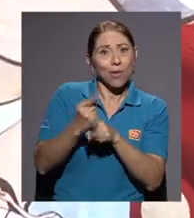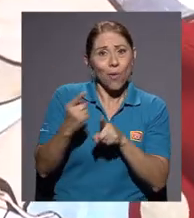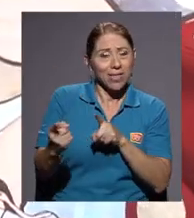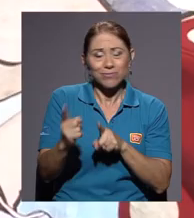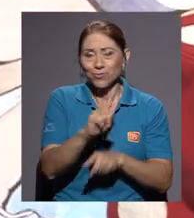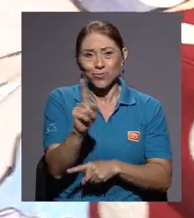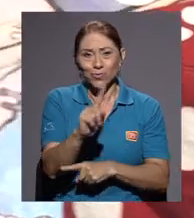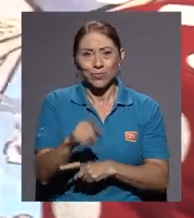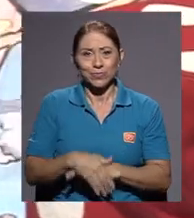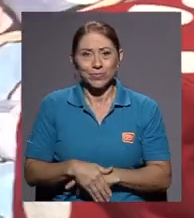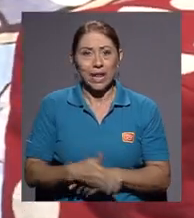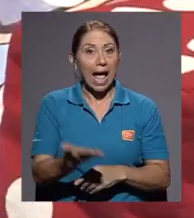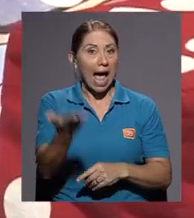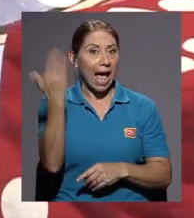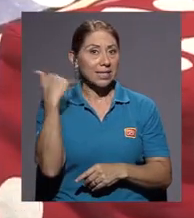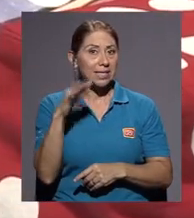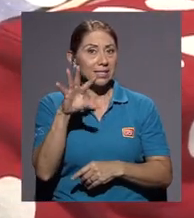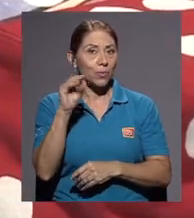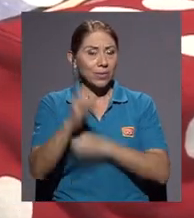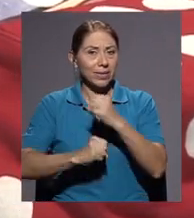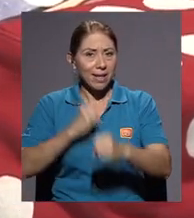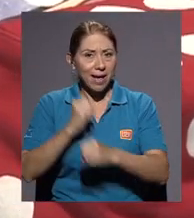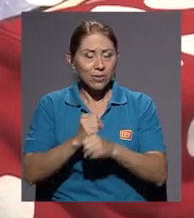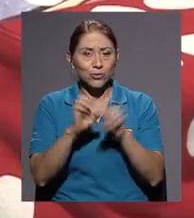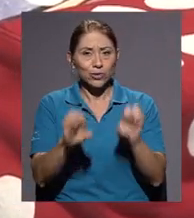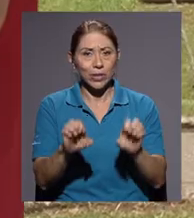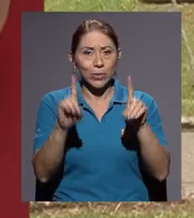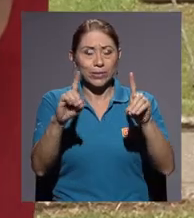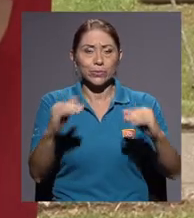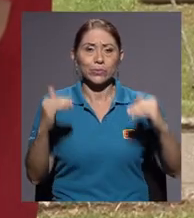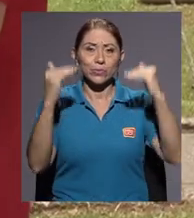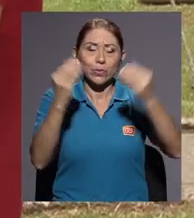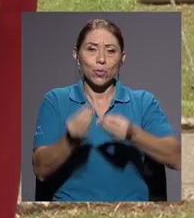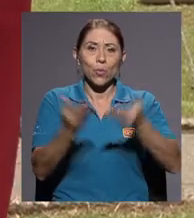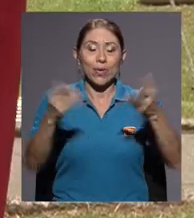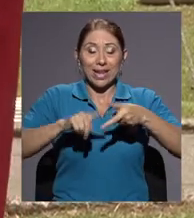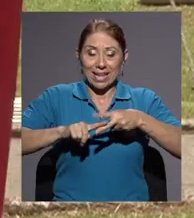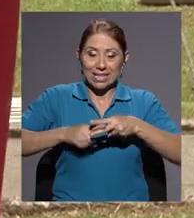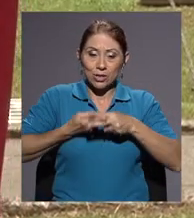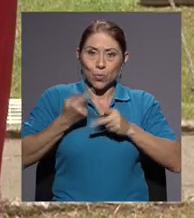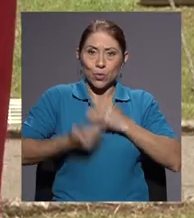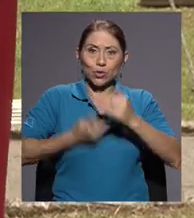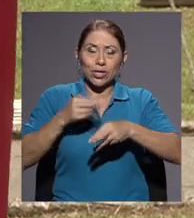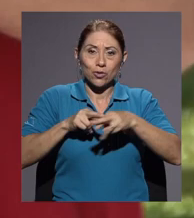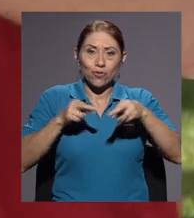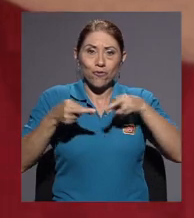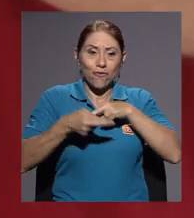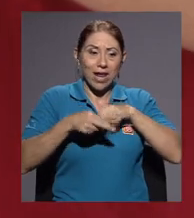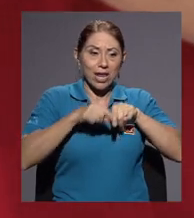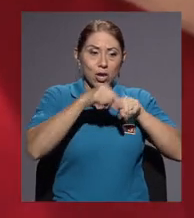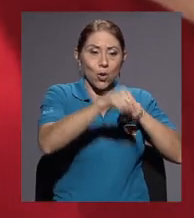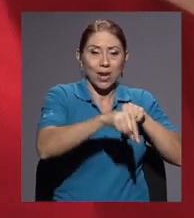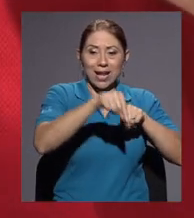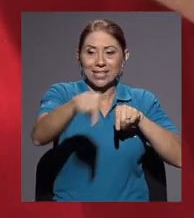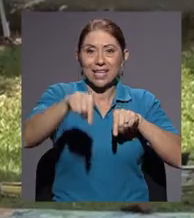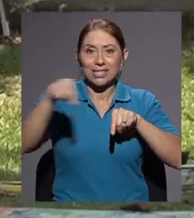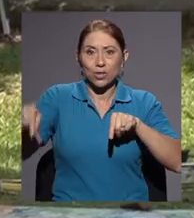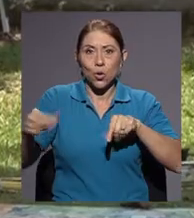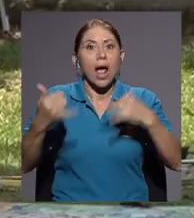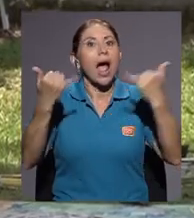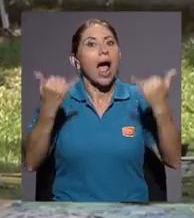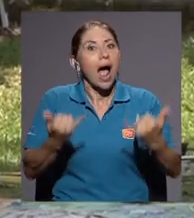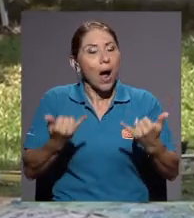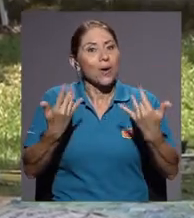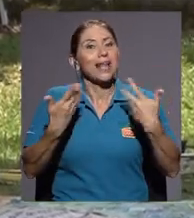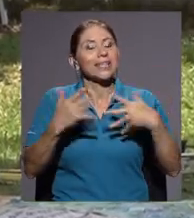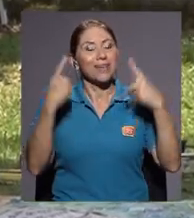Hace 50 años, la educación superior pública inició su proceso de regionalización. Hoy en día ha tocado vidas, sueños